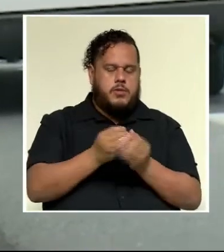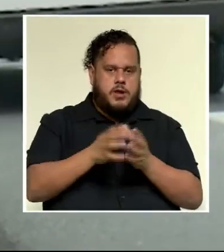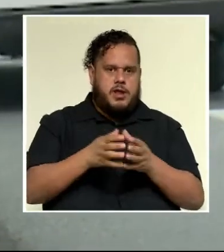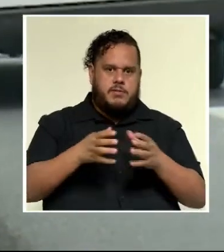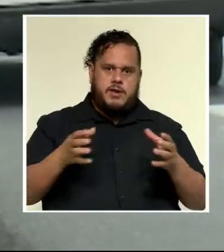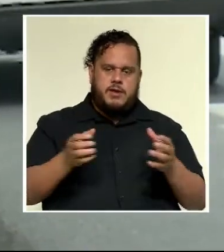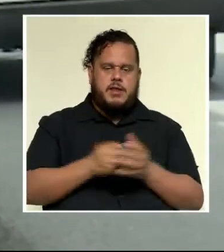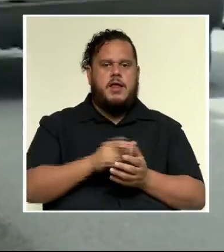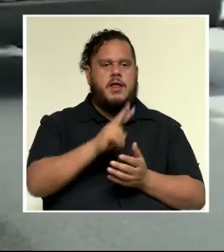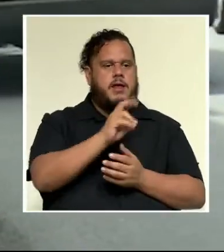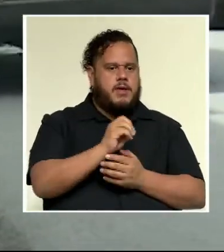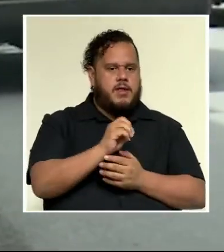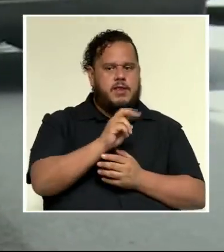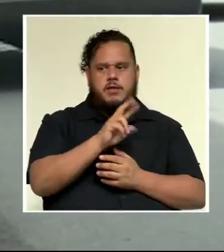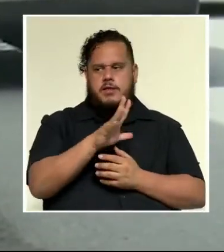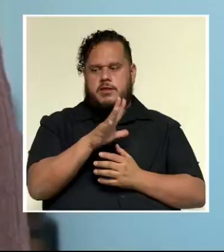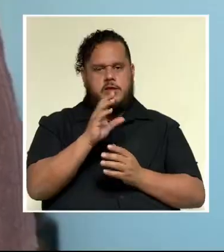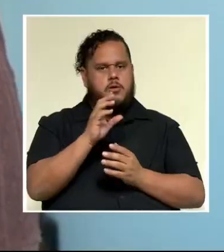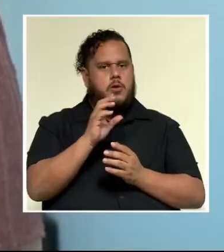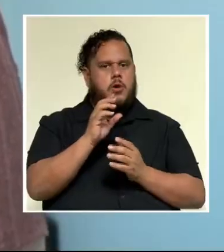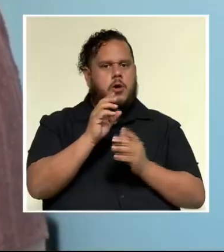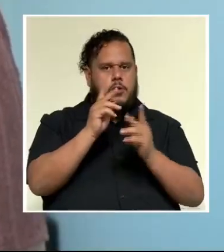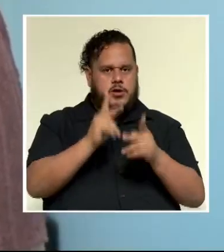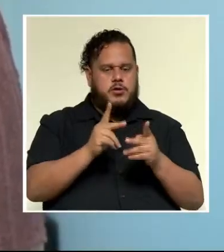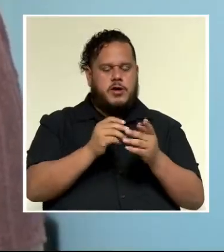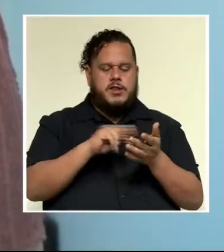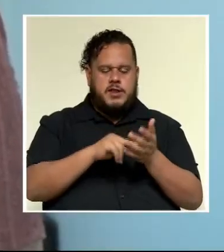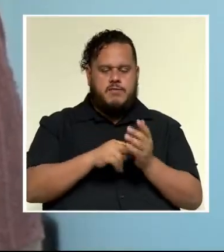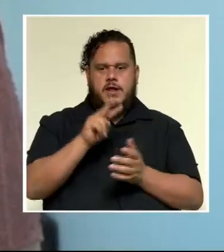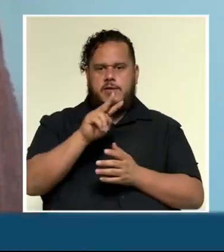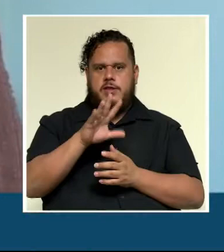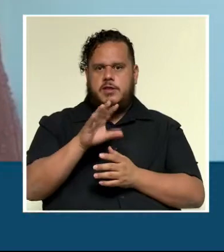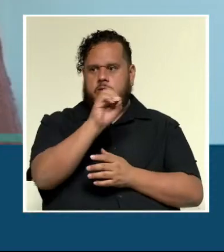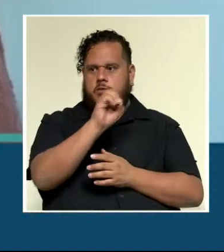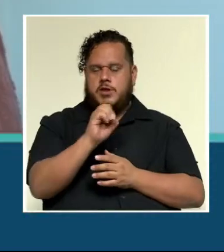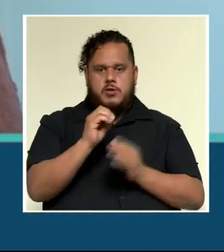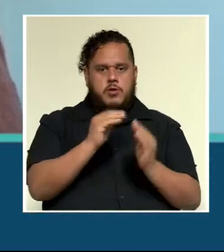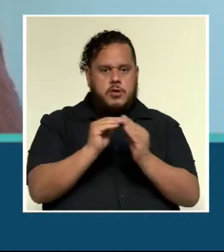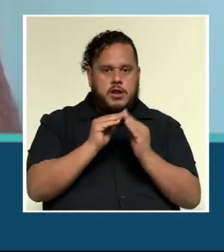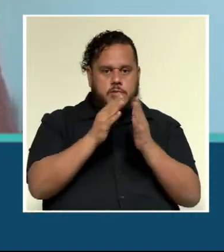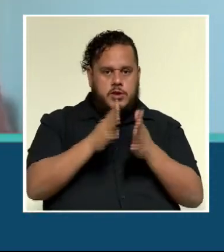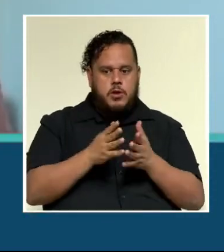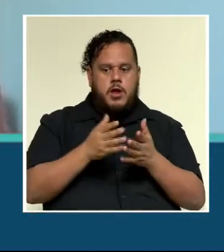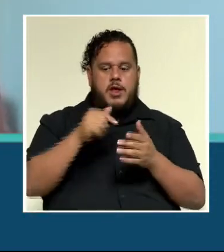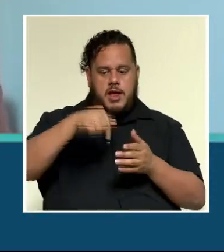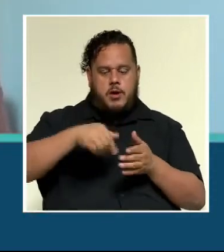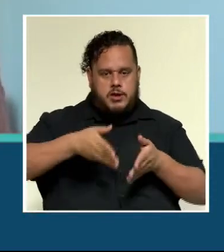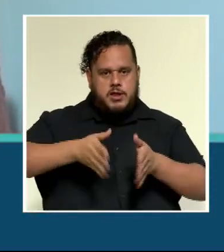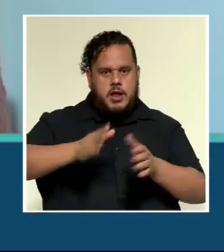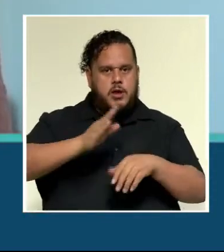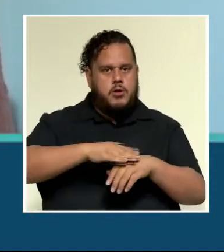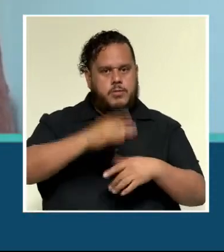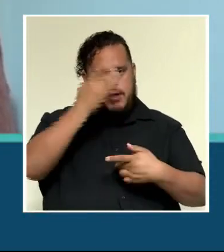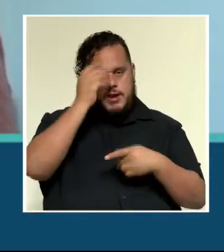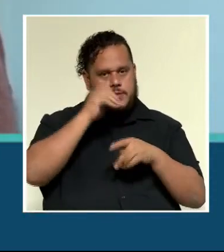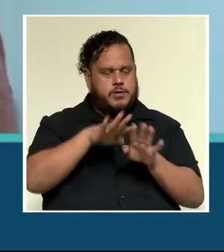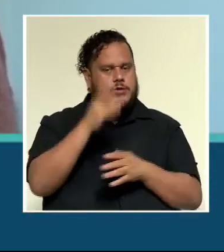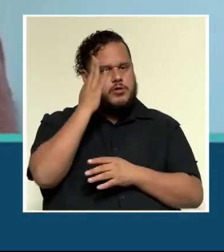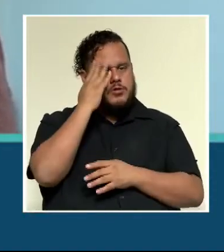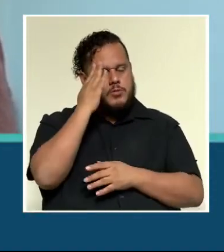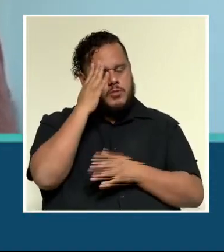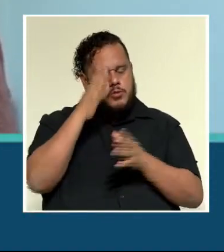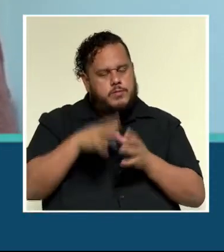25 personas, 25% de la población que ahora está en calle por pandemia, nos preocupa enormemente las